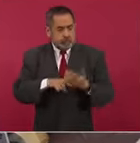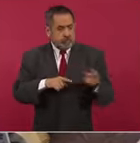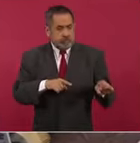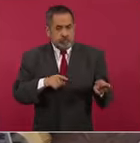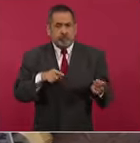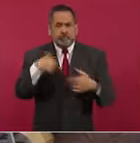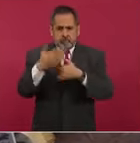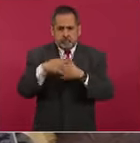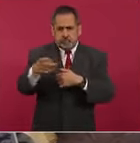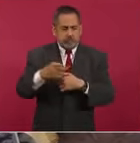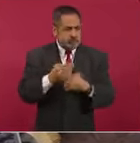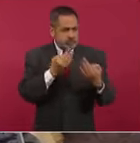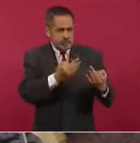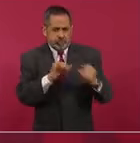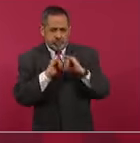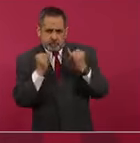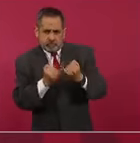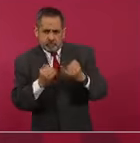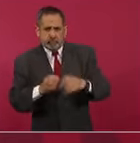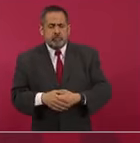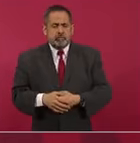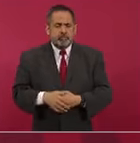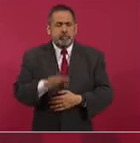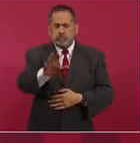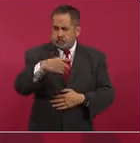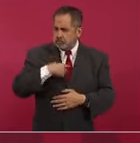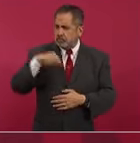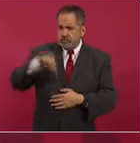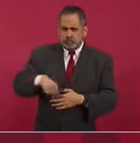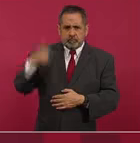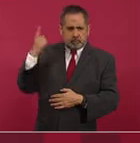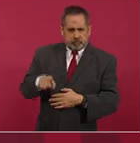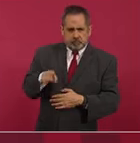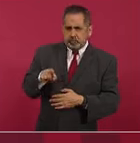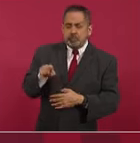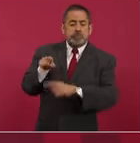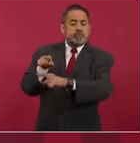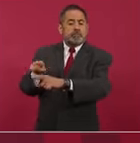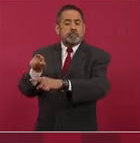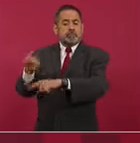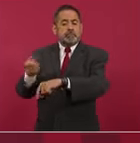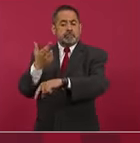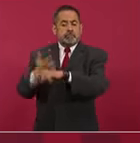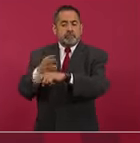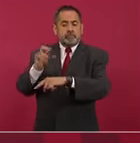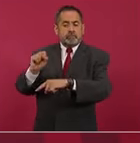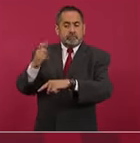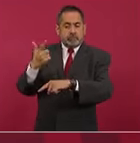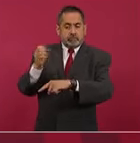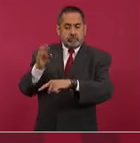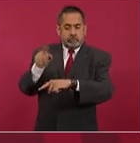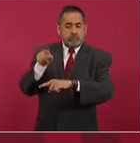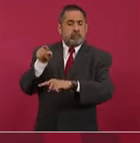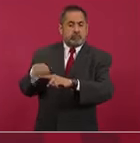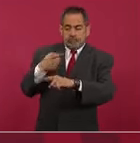audiencia, señor presidente? Ya di instrucciones hoy al secretario de Gobernación